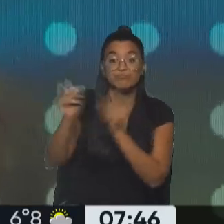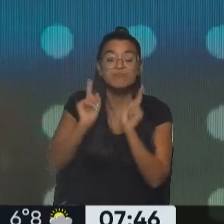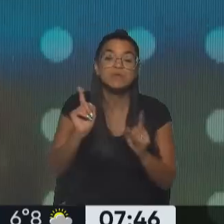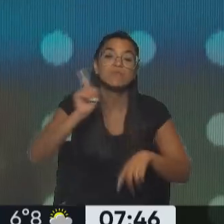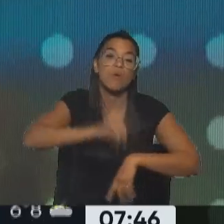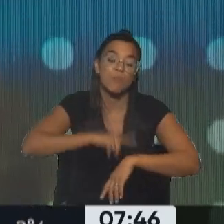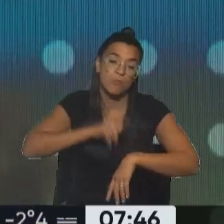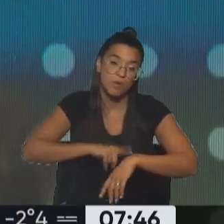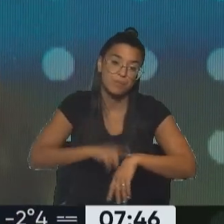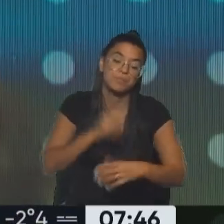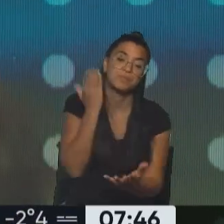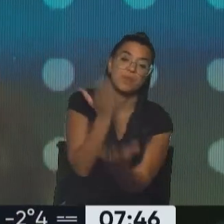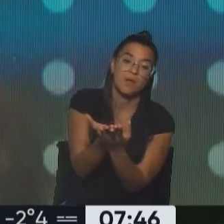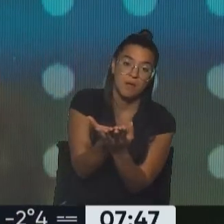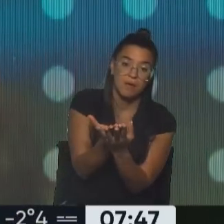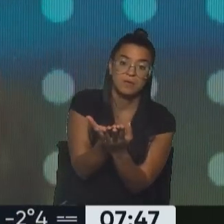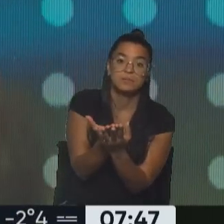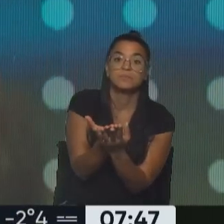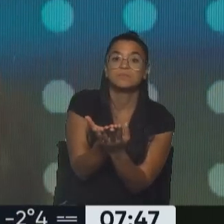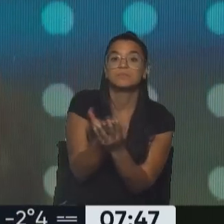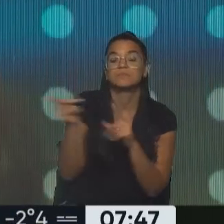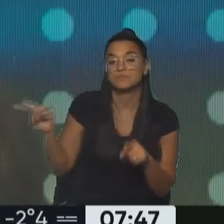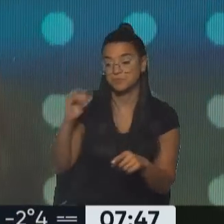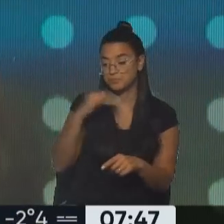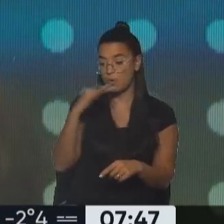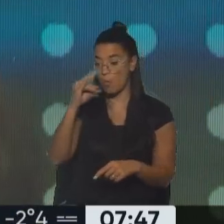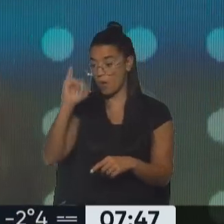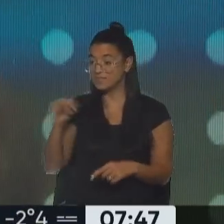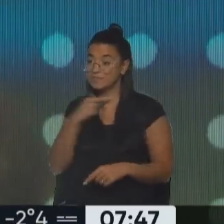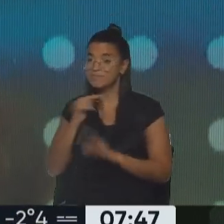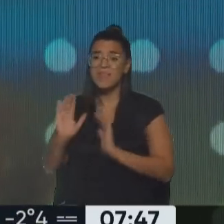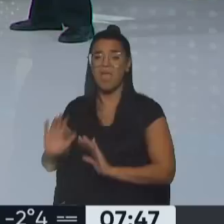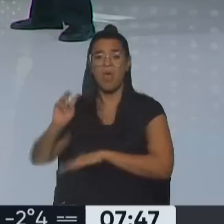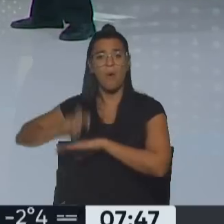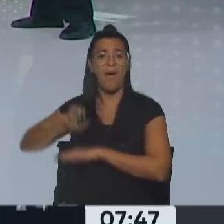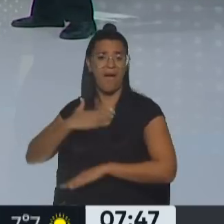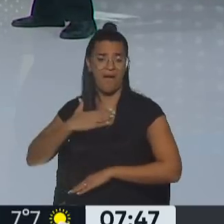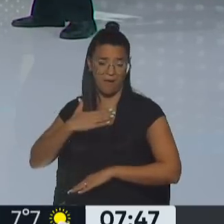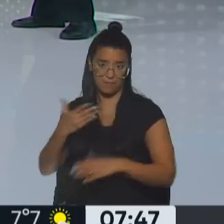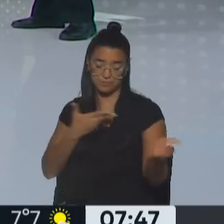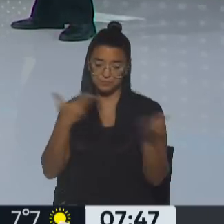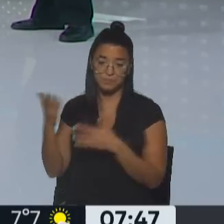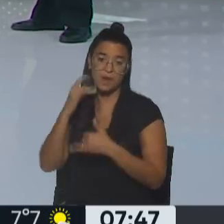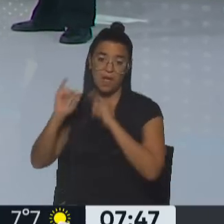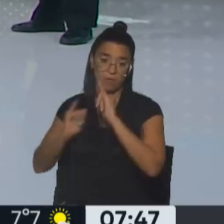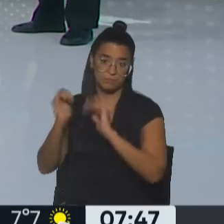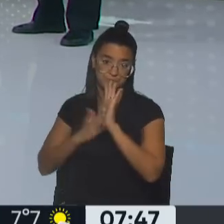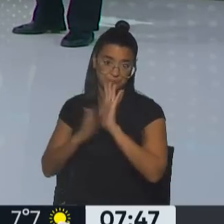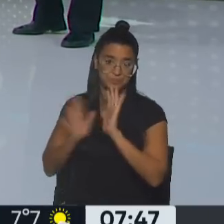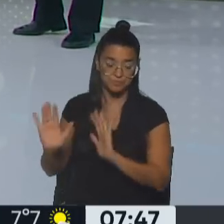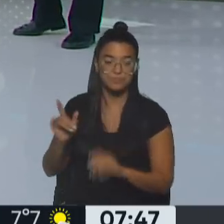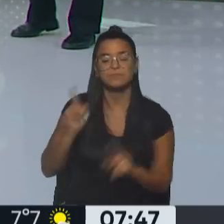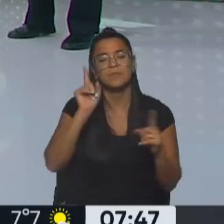de pedir por parte del Luis Juez quedarse con esa banca. En esa cuestión, además, hay